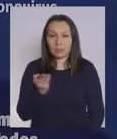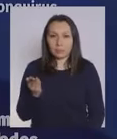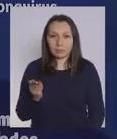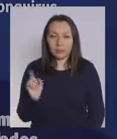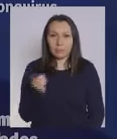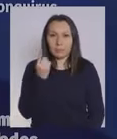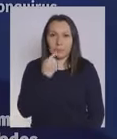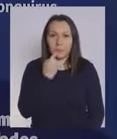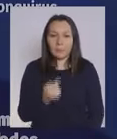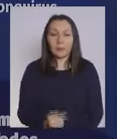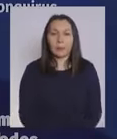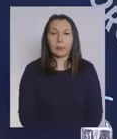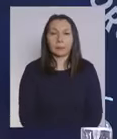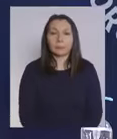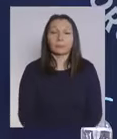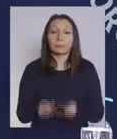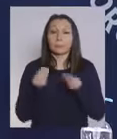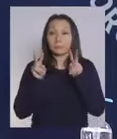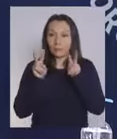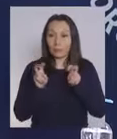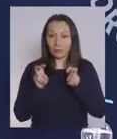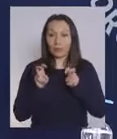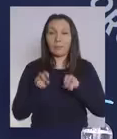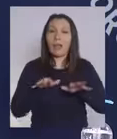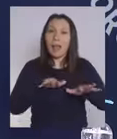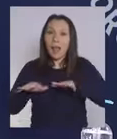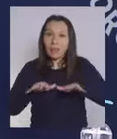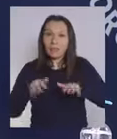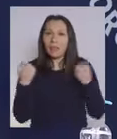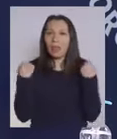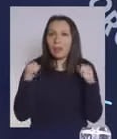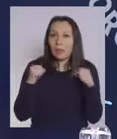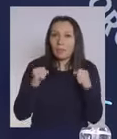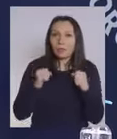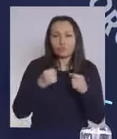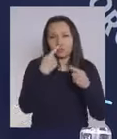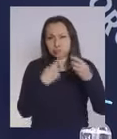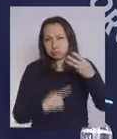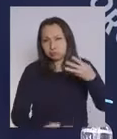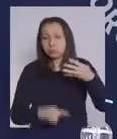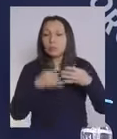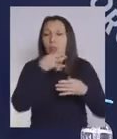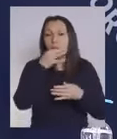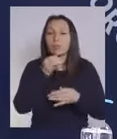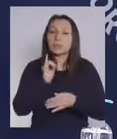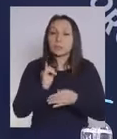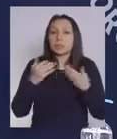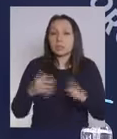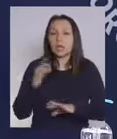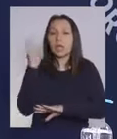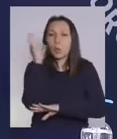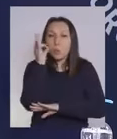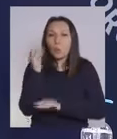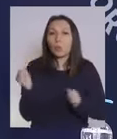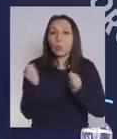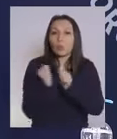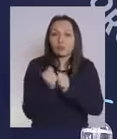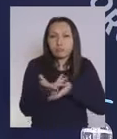esta primera pregunta. Bueno, con respecto a las actividades deportivas en su conjunto, quiero decir que sí, nosotros hemos tenido